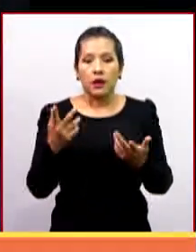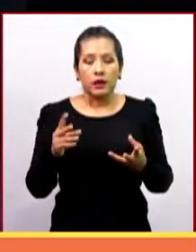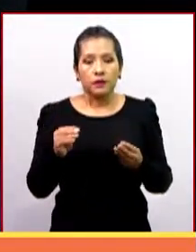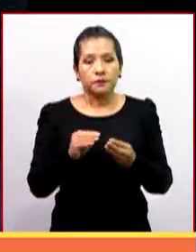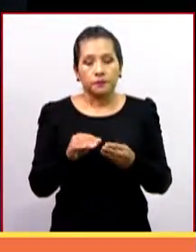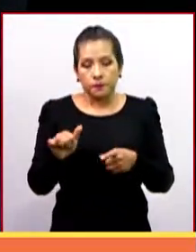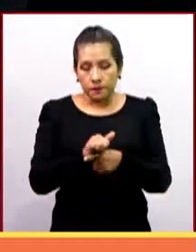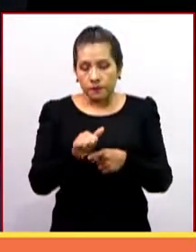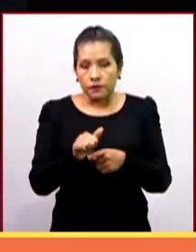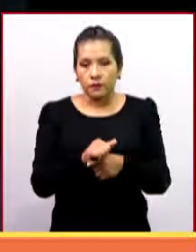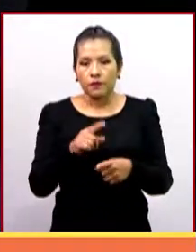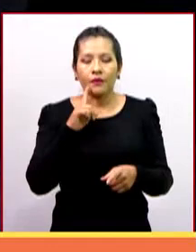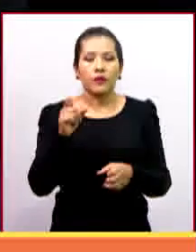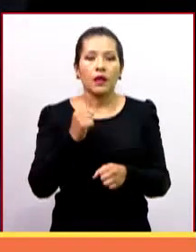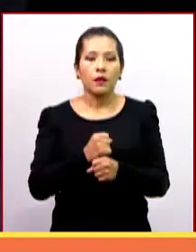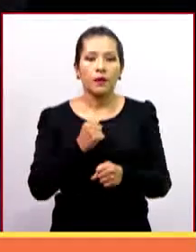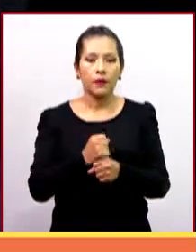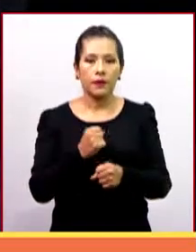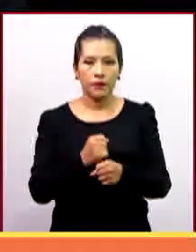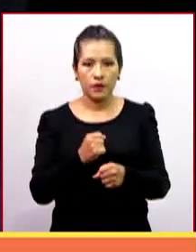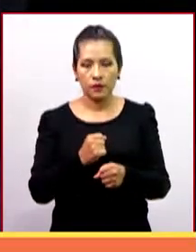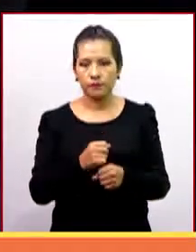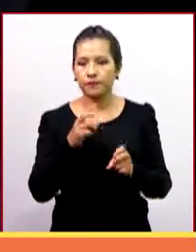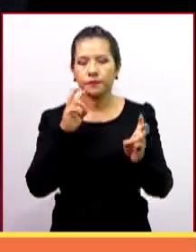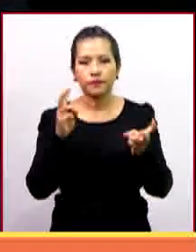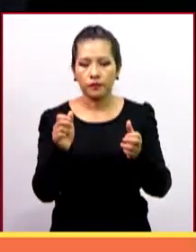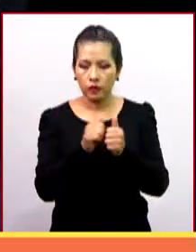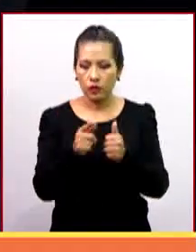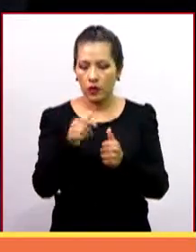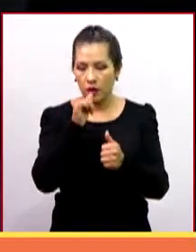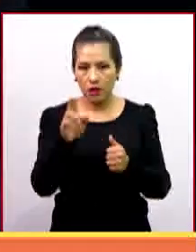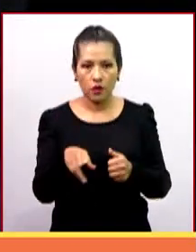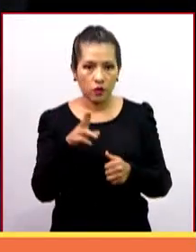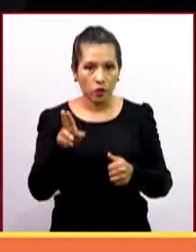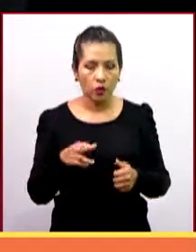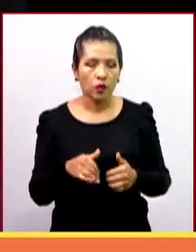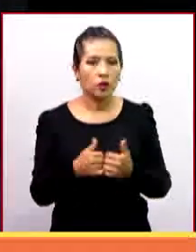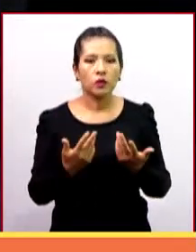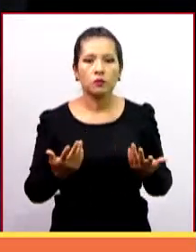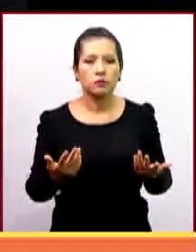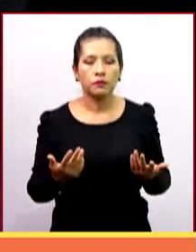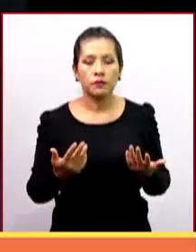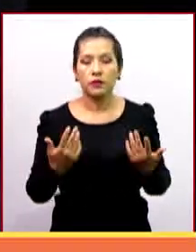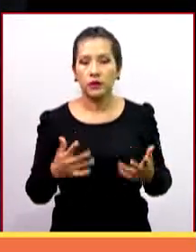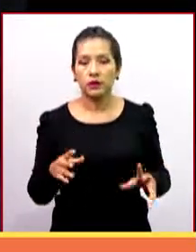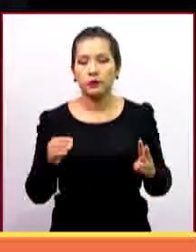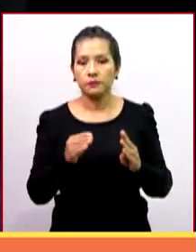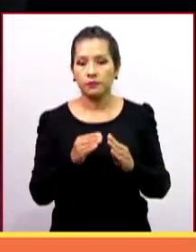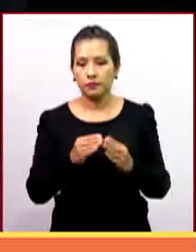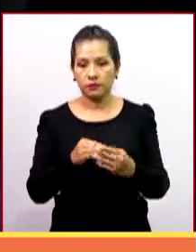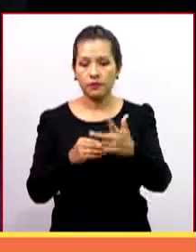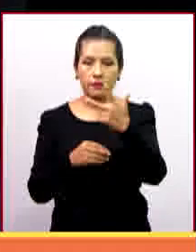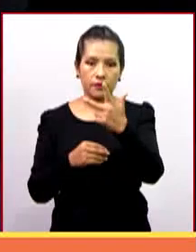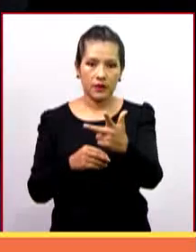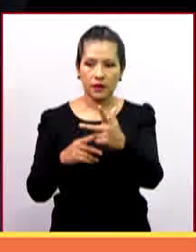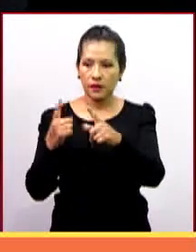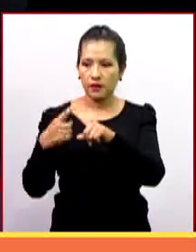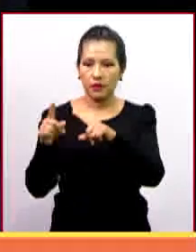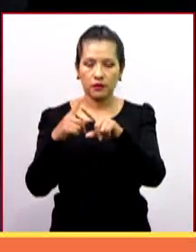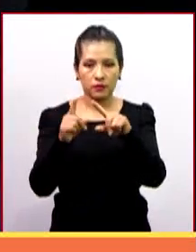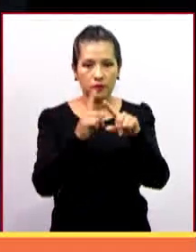ensayos trabajando con el elemento? Y como nos estabas comentando, porque en realidad son tres compañías las que se unen para poder